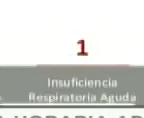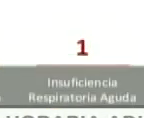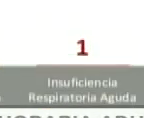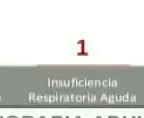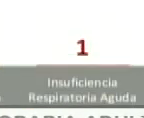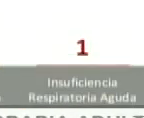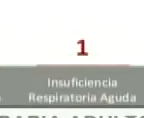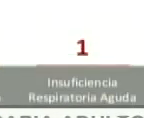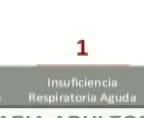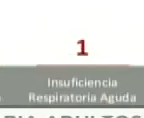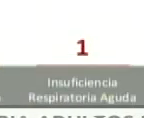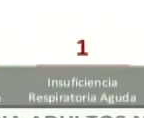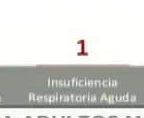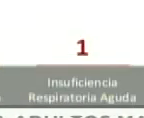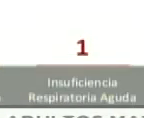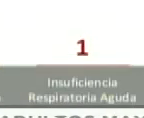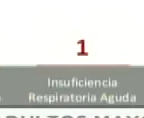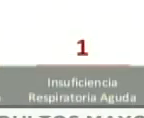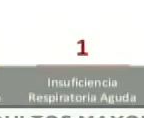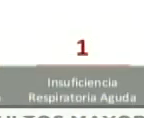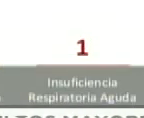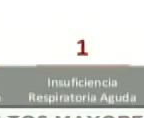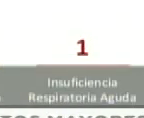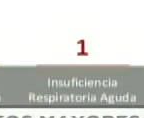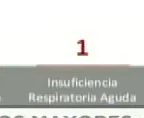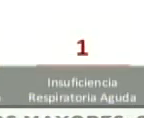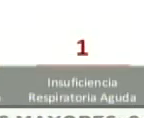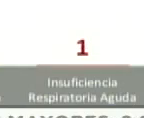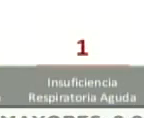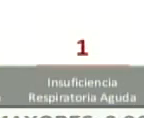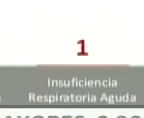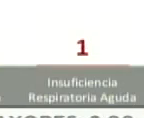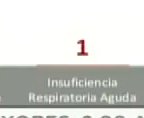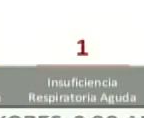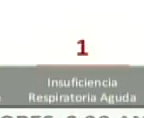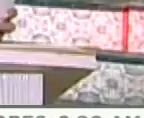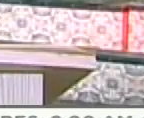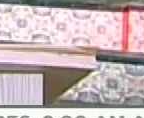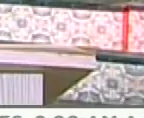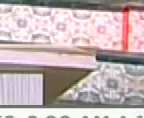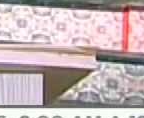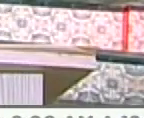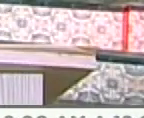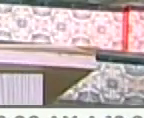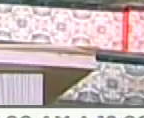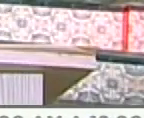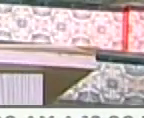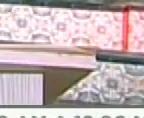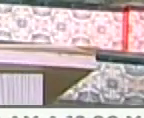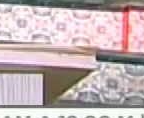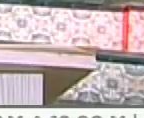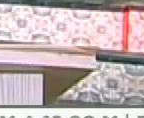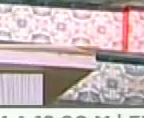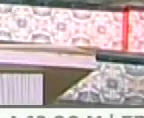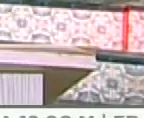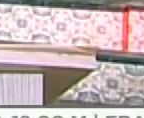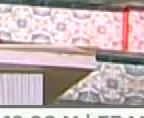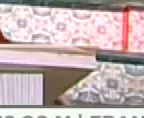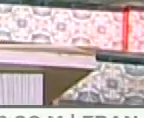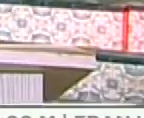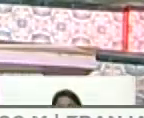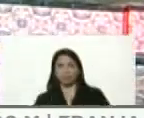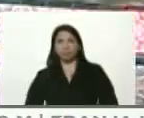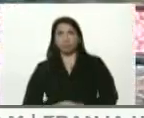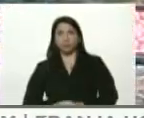se encuentra en una unidad de cuidados intensivos. Fíjense ustedes el siguiente número que queríamos compartir con